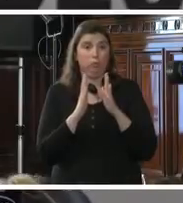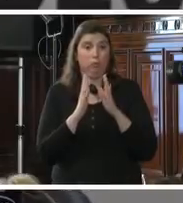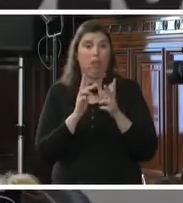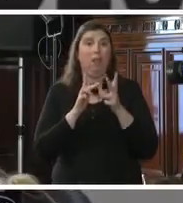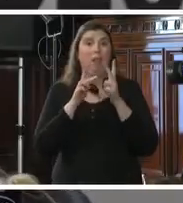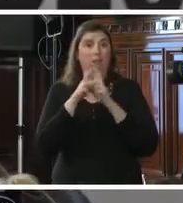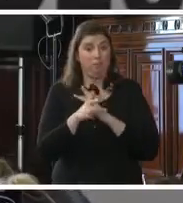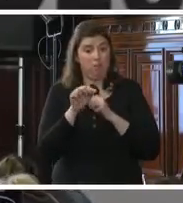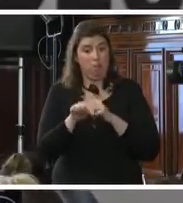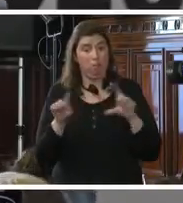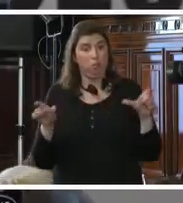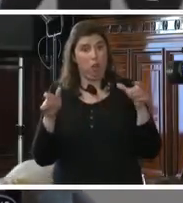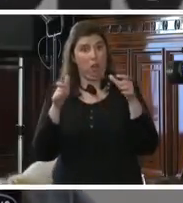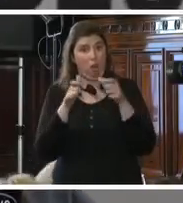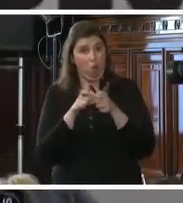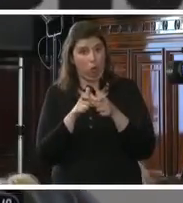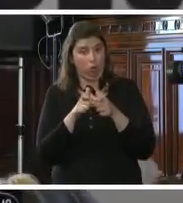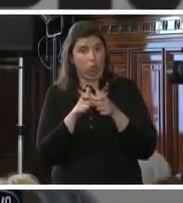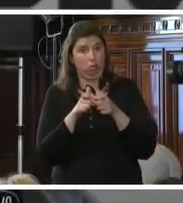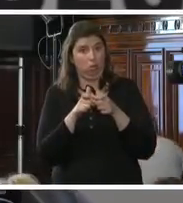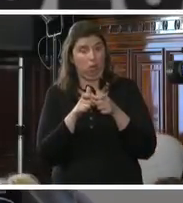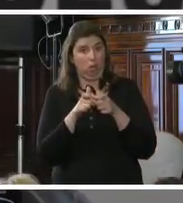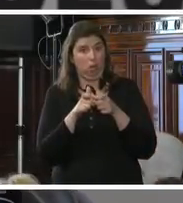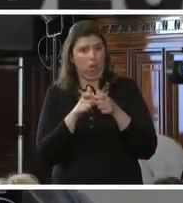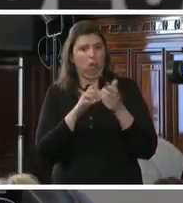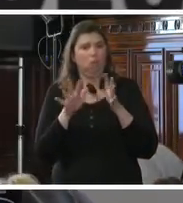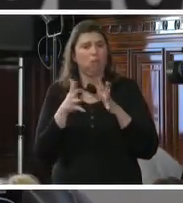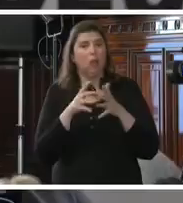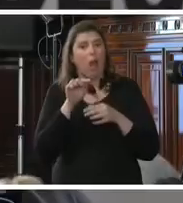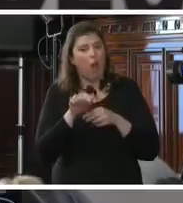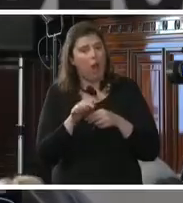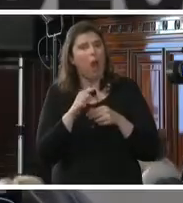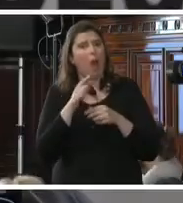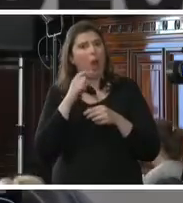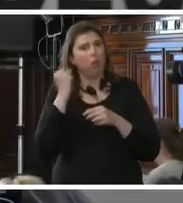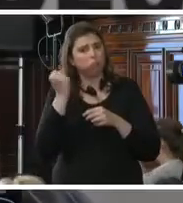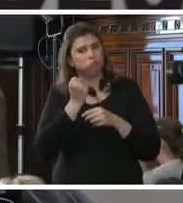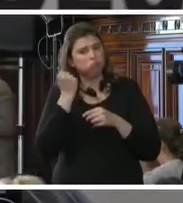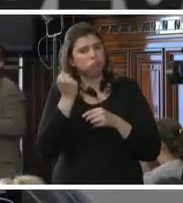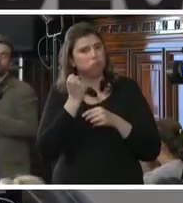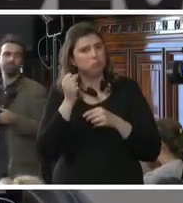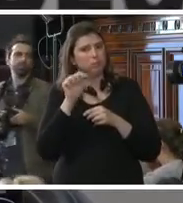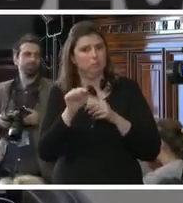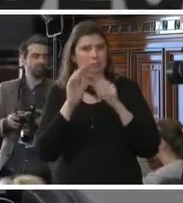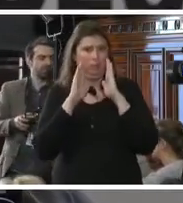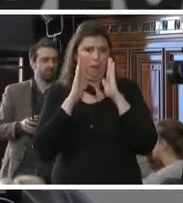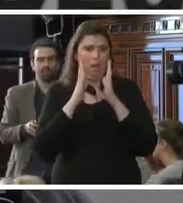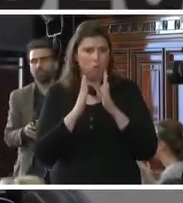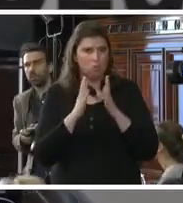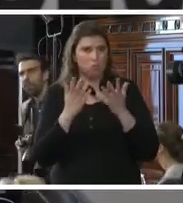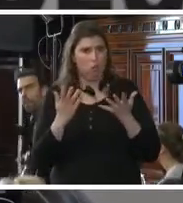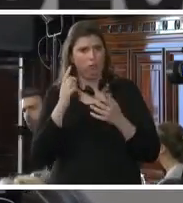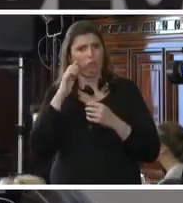la Corte lo emblemático que representa este caso, que la